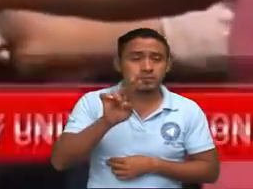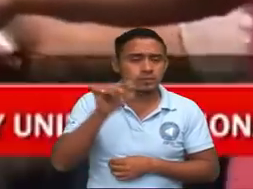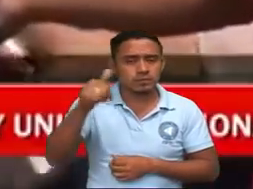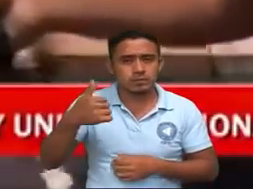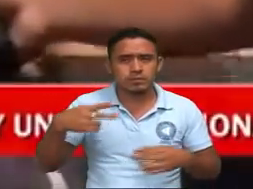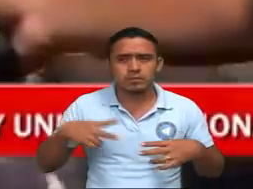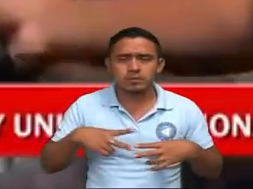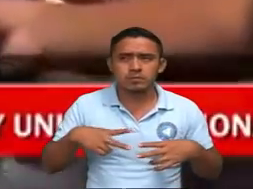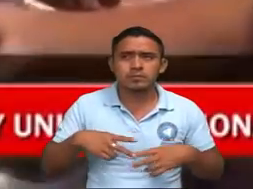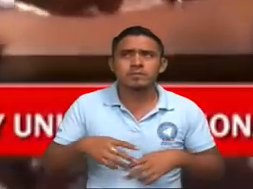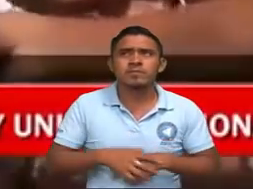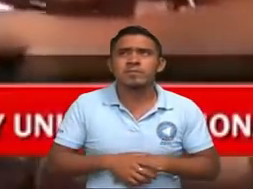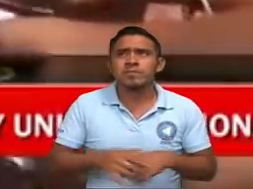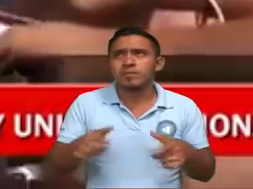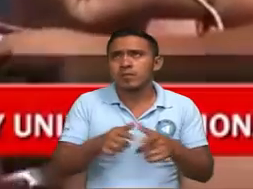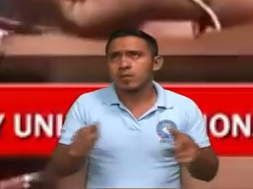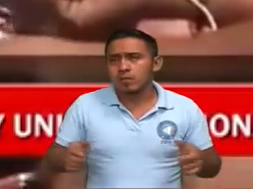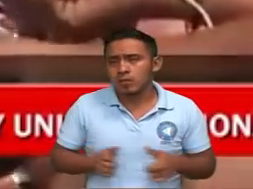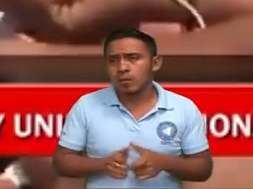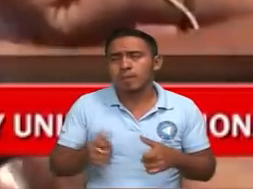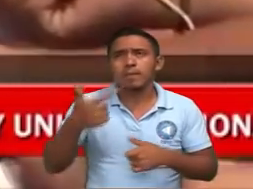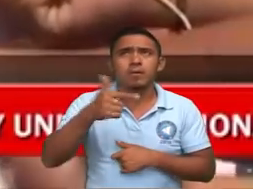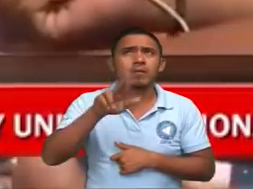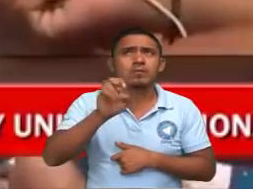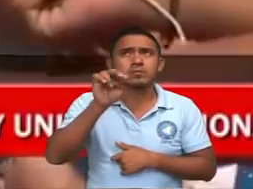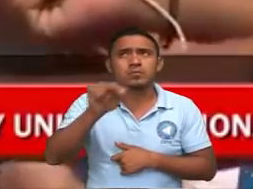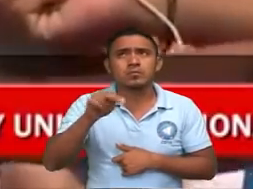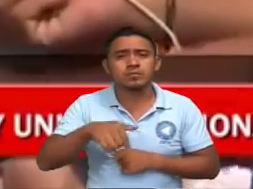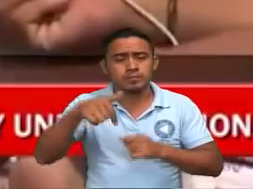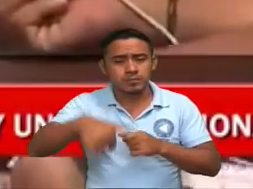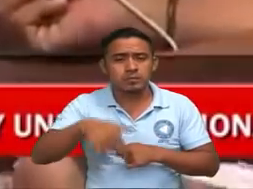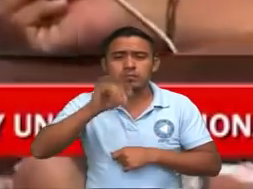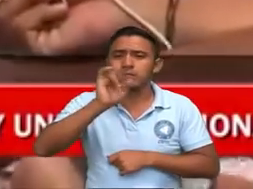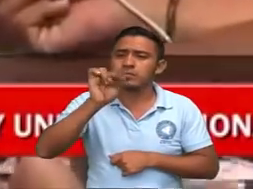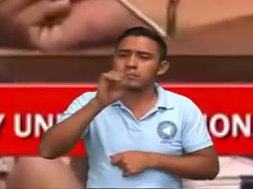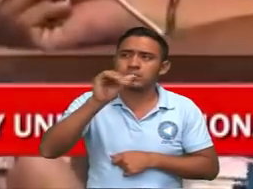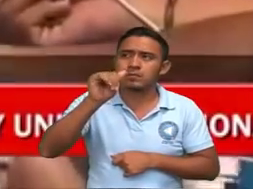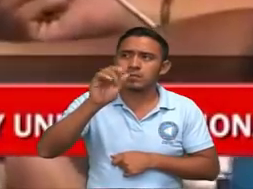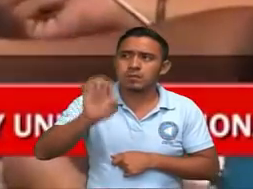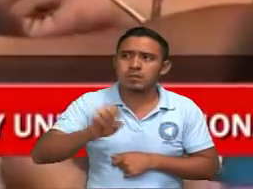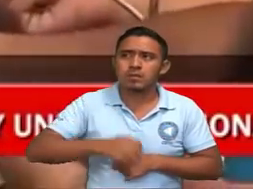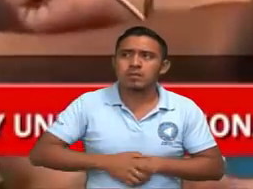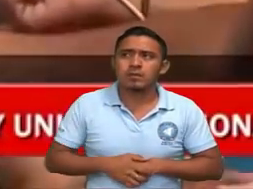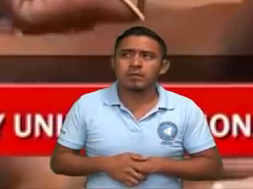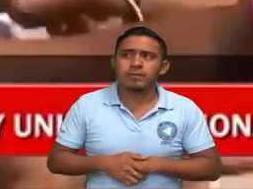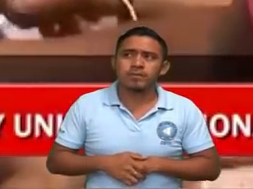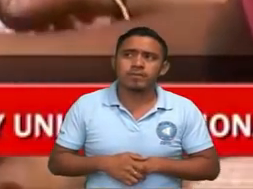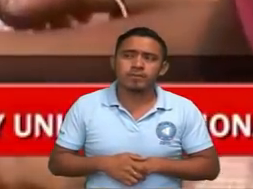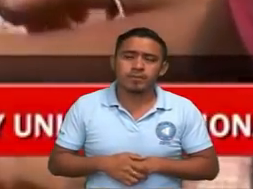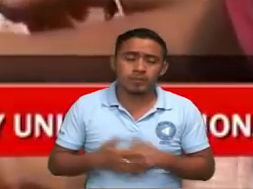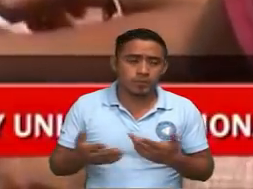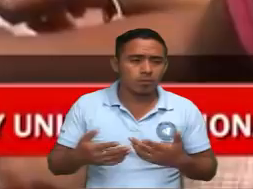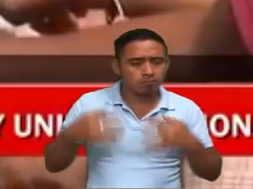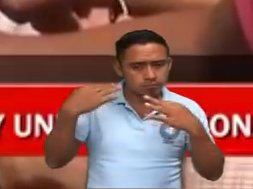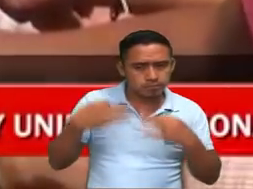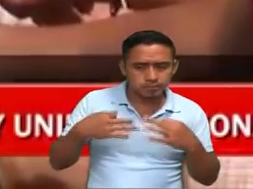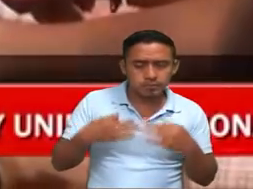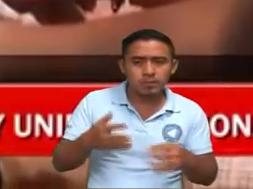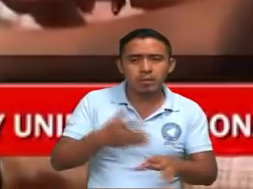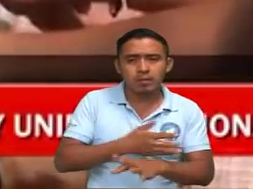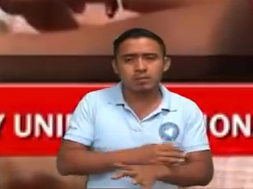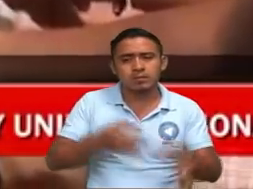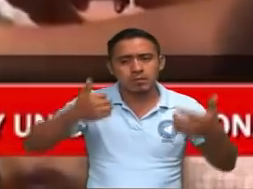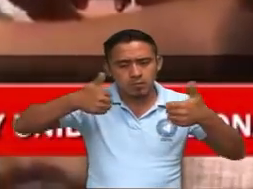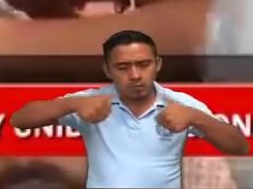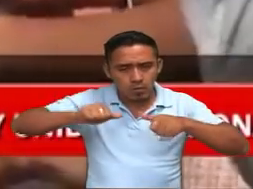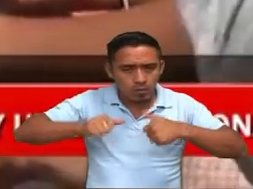abril, la delegación del GRUN está presente en el INCAE. Seguimos cumpliendo con lo que hemos